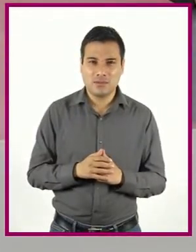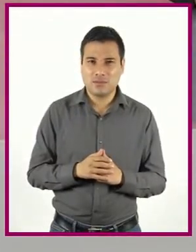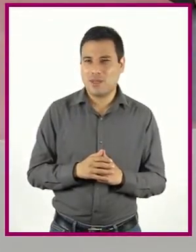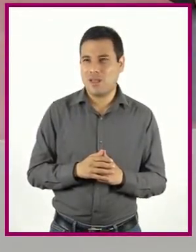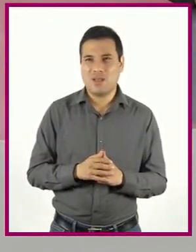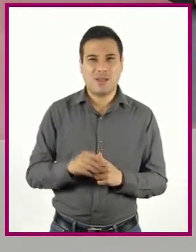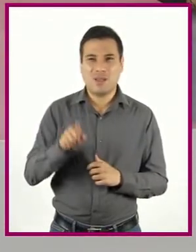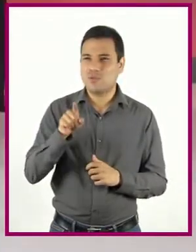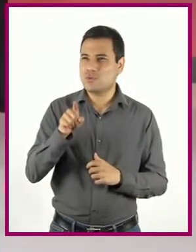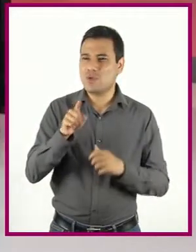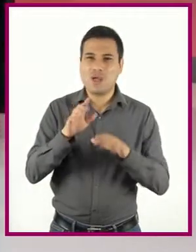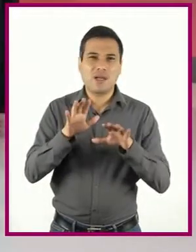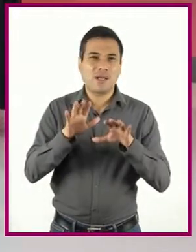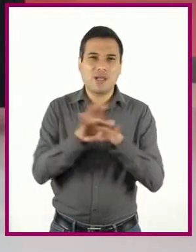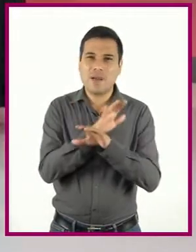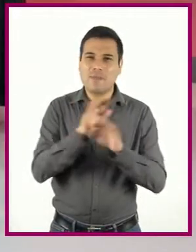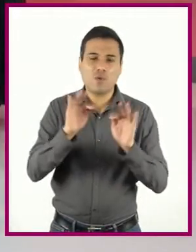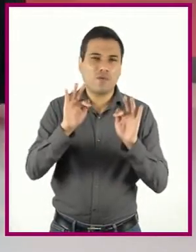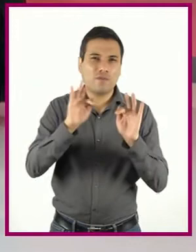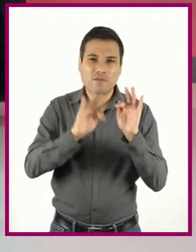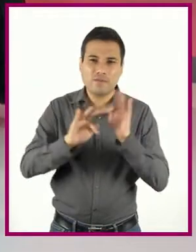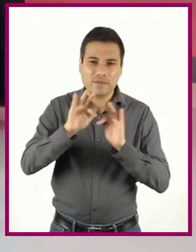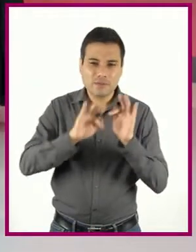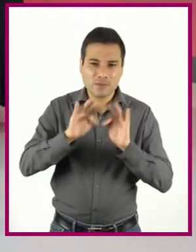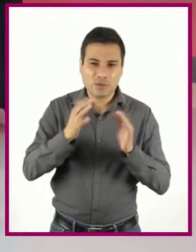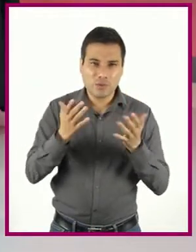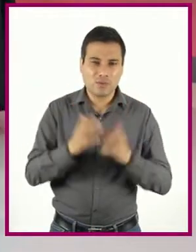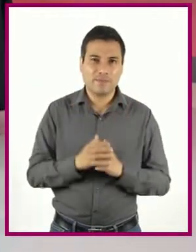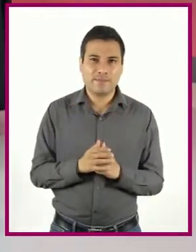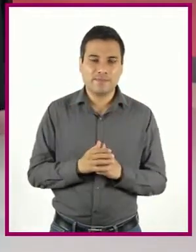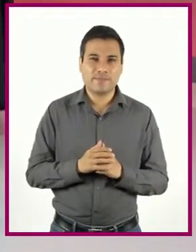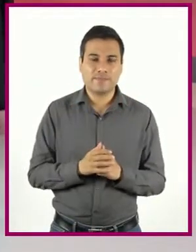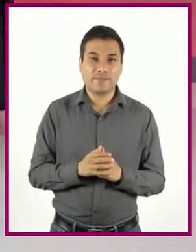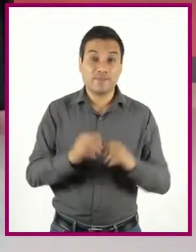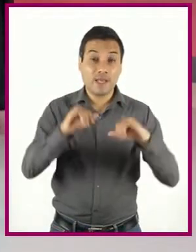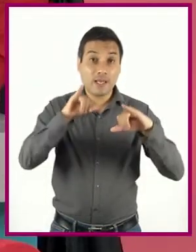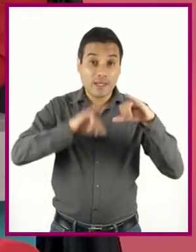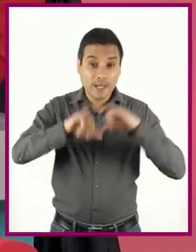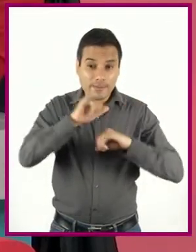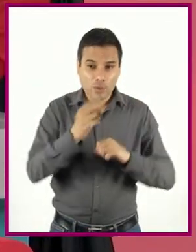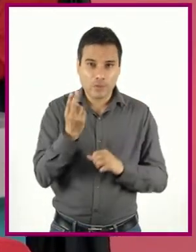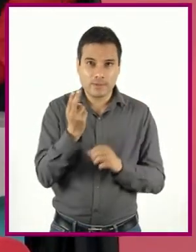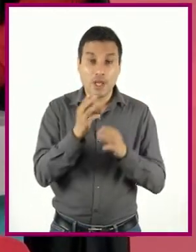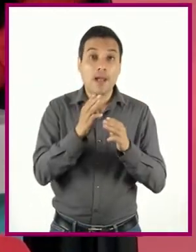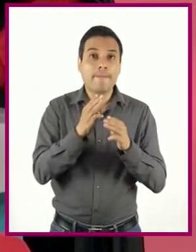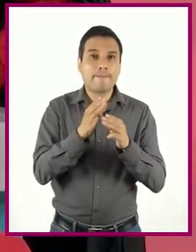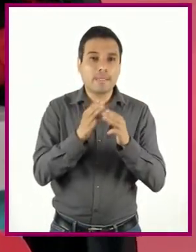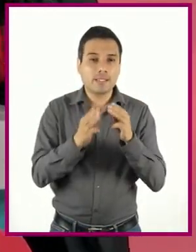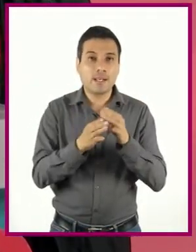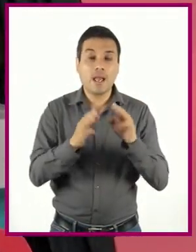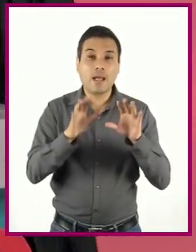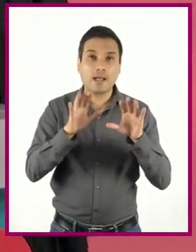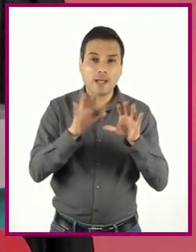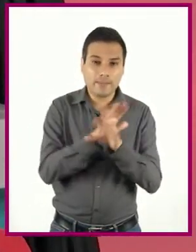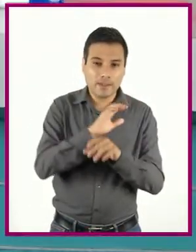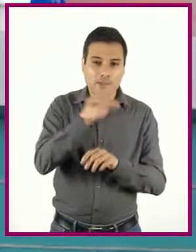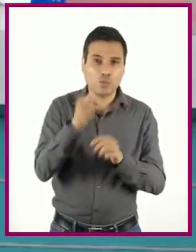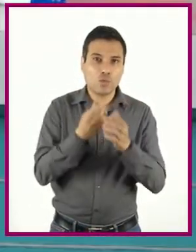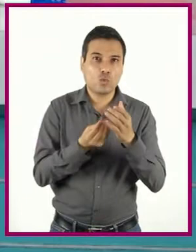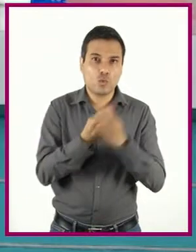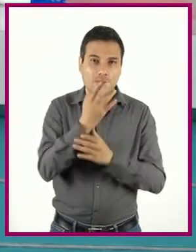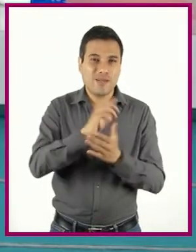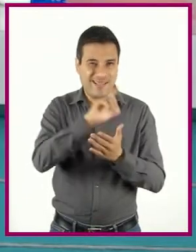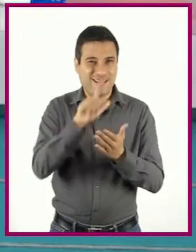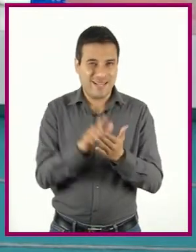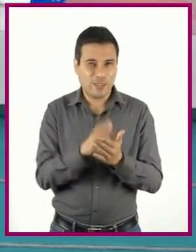físico. Así es, y en las reacciones químicas se transforman los materiales produciendo otros, con base en la ley de la conservación